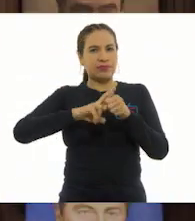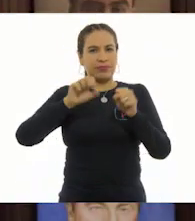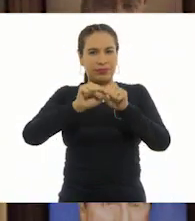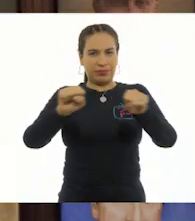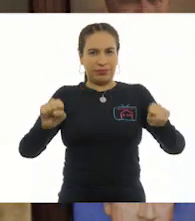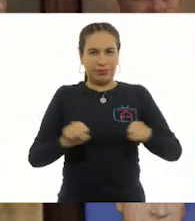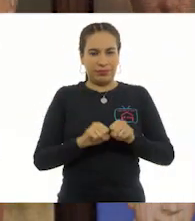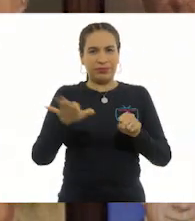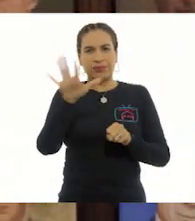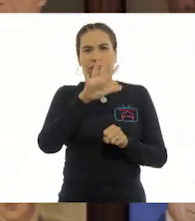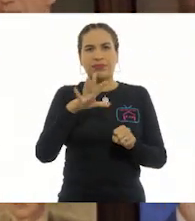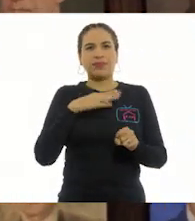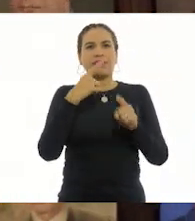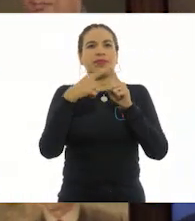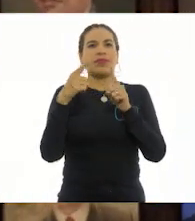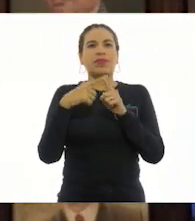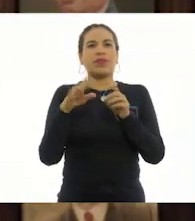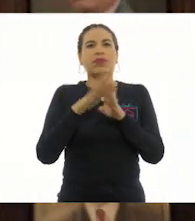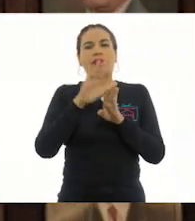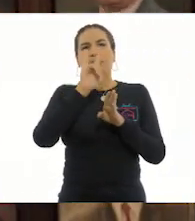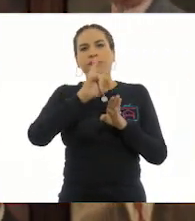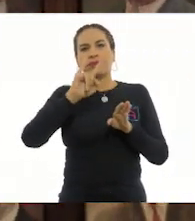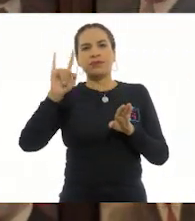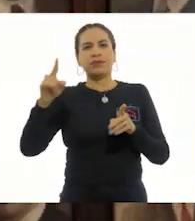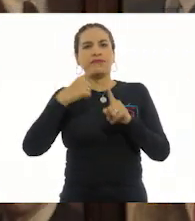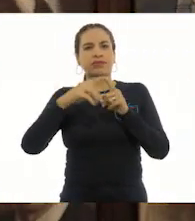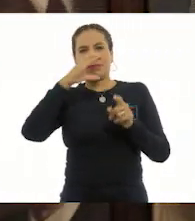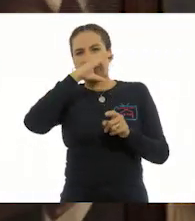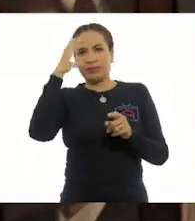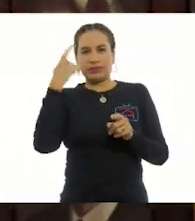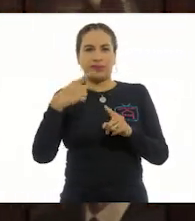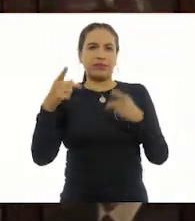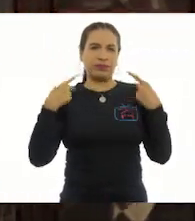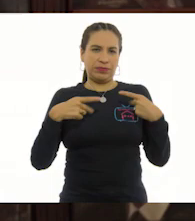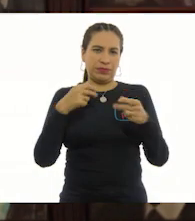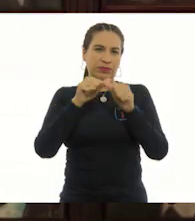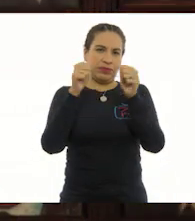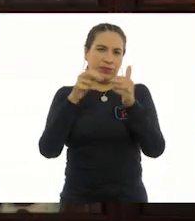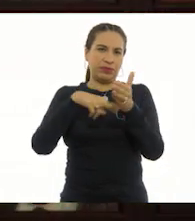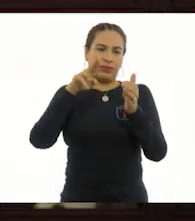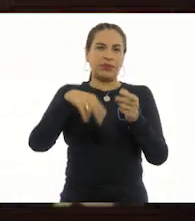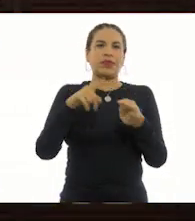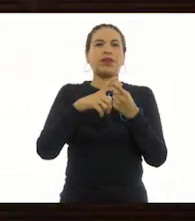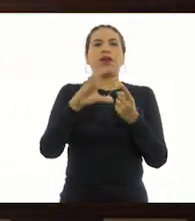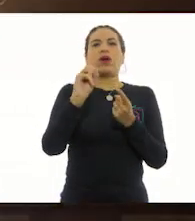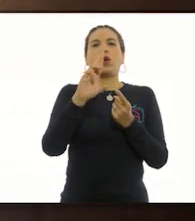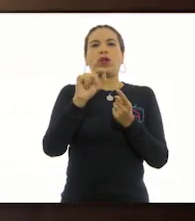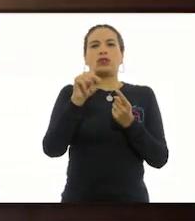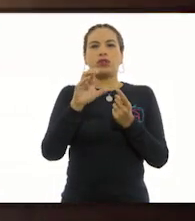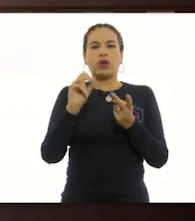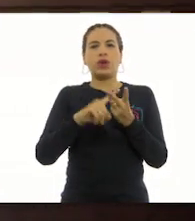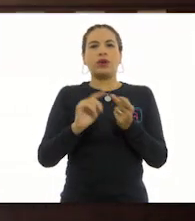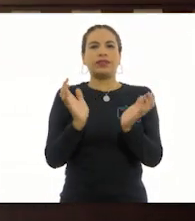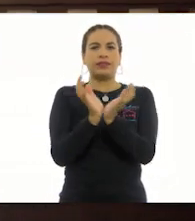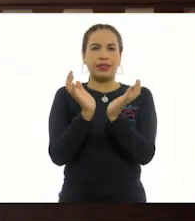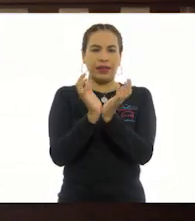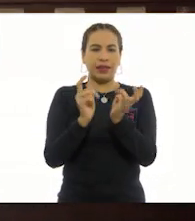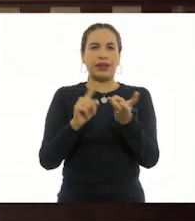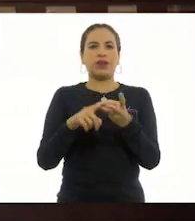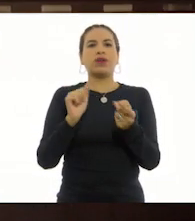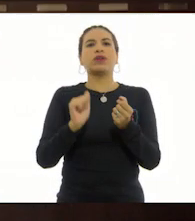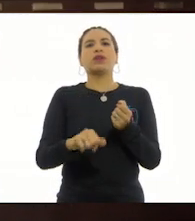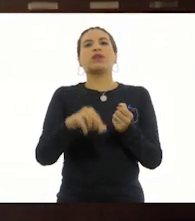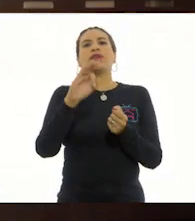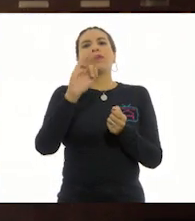directores, que está decorada por retratos pintados por artistas como José Clemente Orozco, Siqueiros, el Dr. Atl,